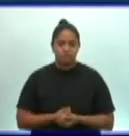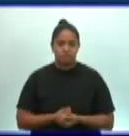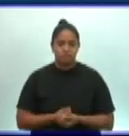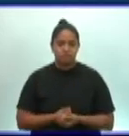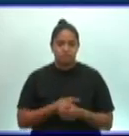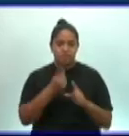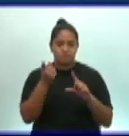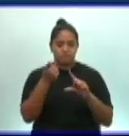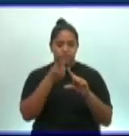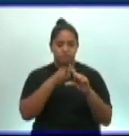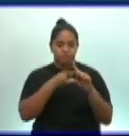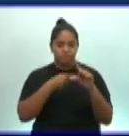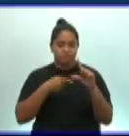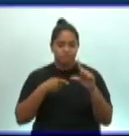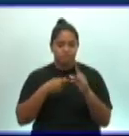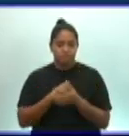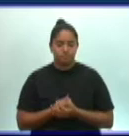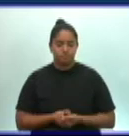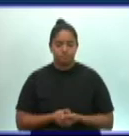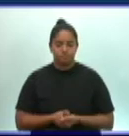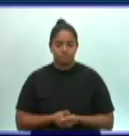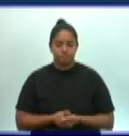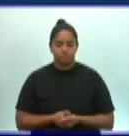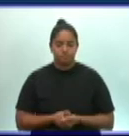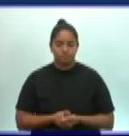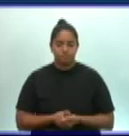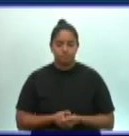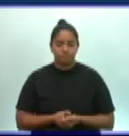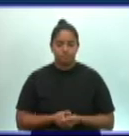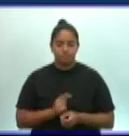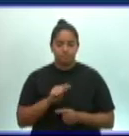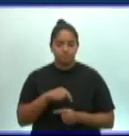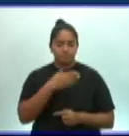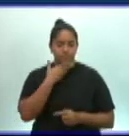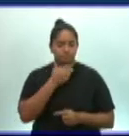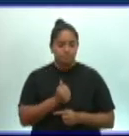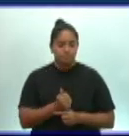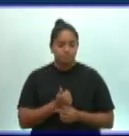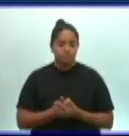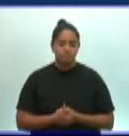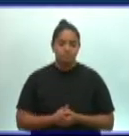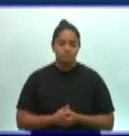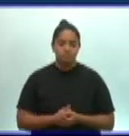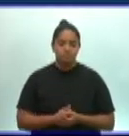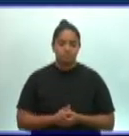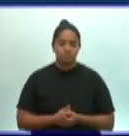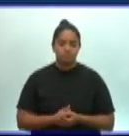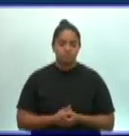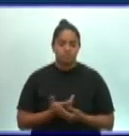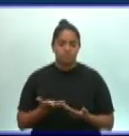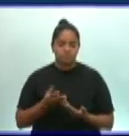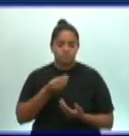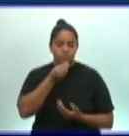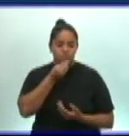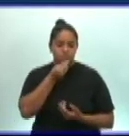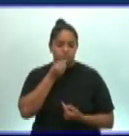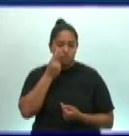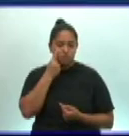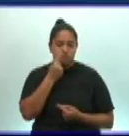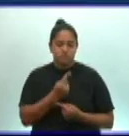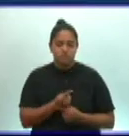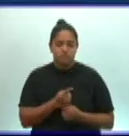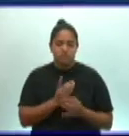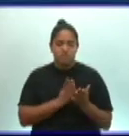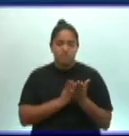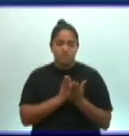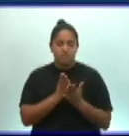circunferencial, es tangente a esa trayectoria. Ahora bien, cuando nos pueden representar la dirección y